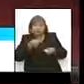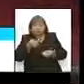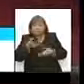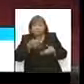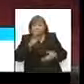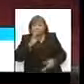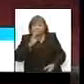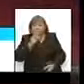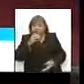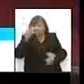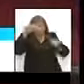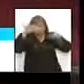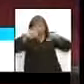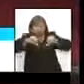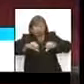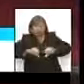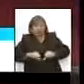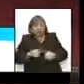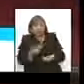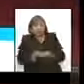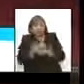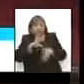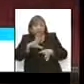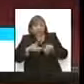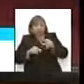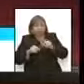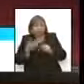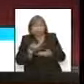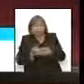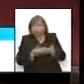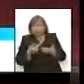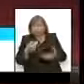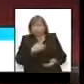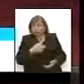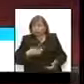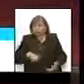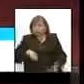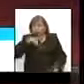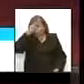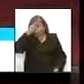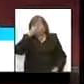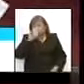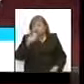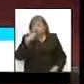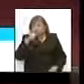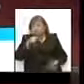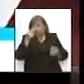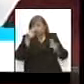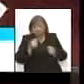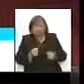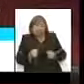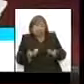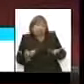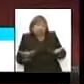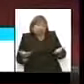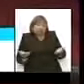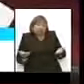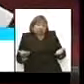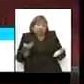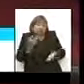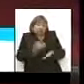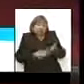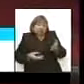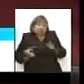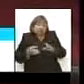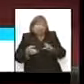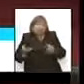las grandes empresas que han fracasado y que han llevado estos robos y latrocinios que hemos visto en el país. Bueno, esos son los que van a decidir al final los recursos para la campaña